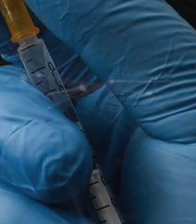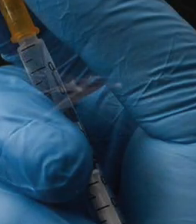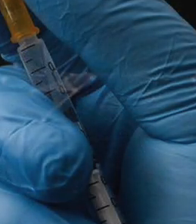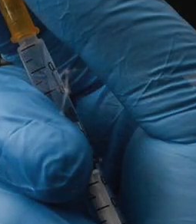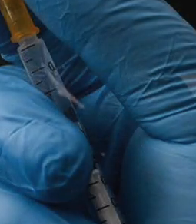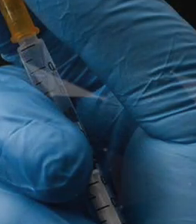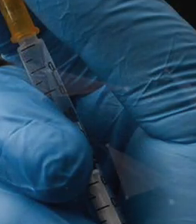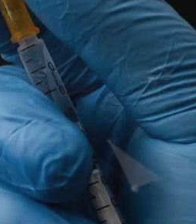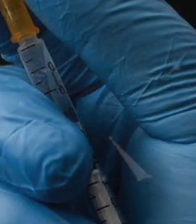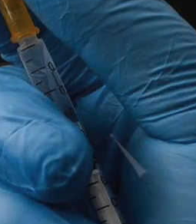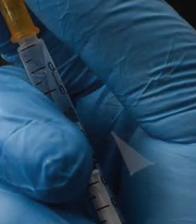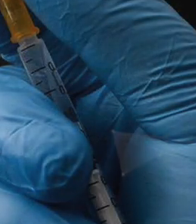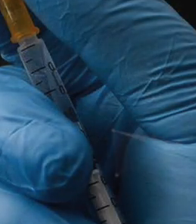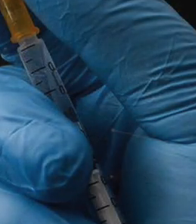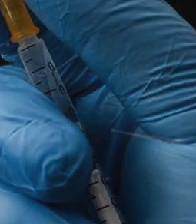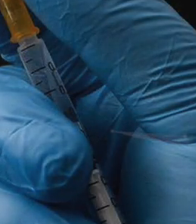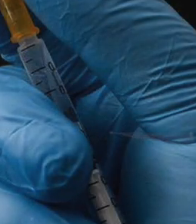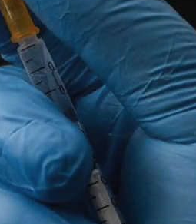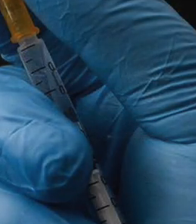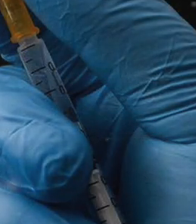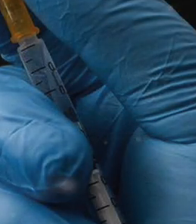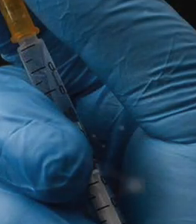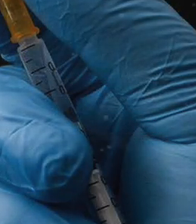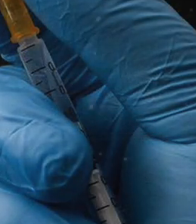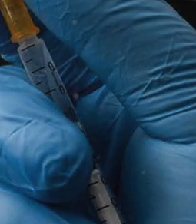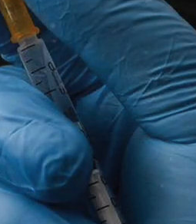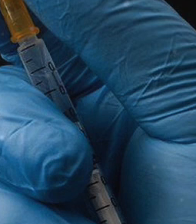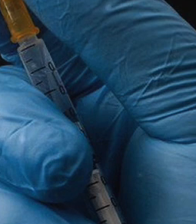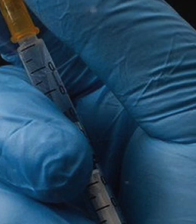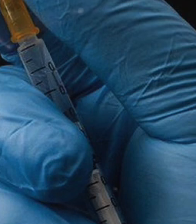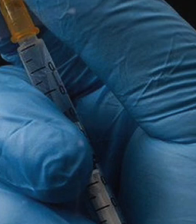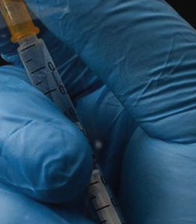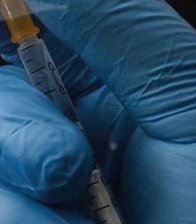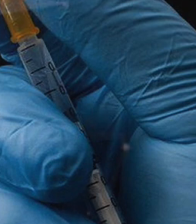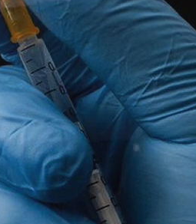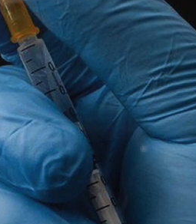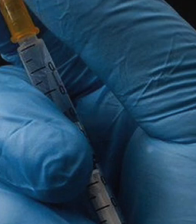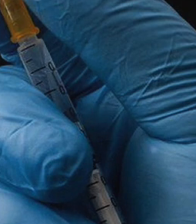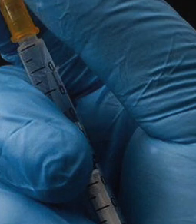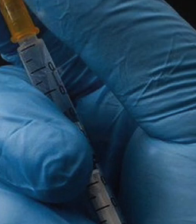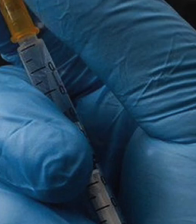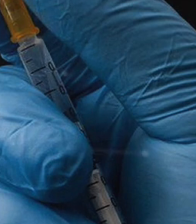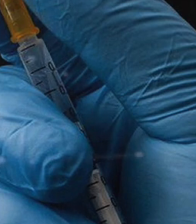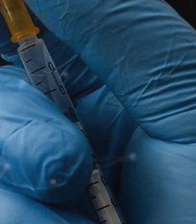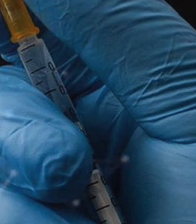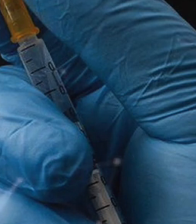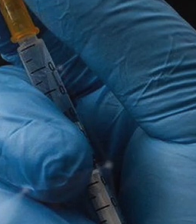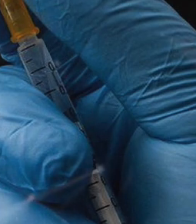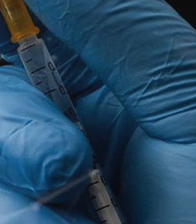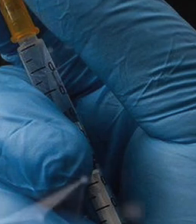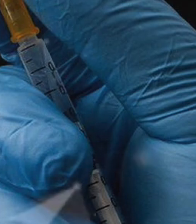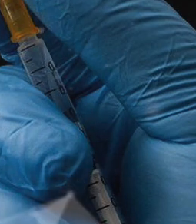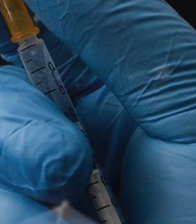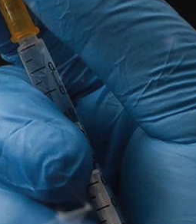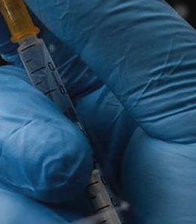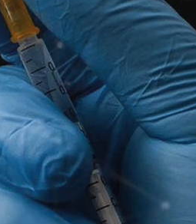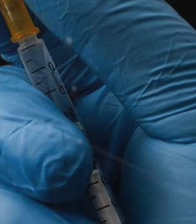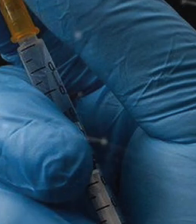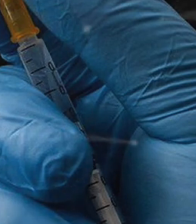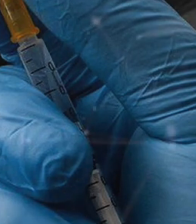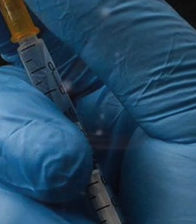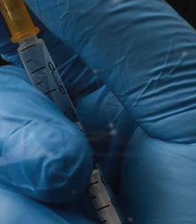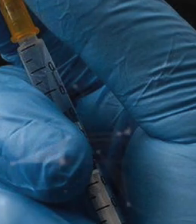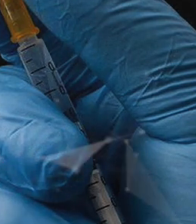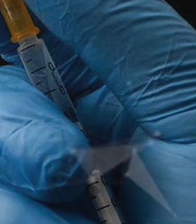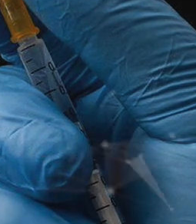mantente informado y visita nuestra cuenta de twitter y escucha a diario donde podrás encontrar notas destacadas y lo más reciente